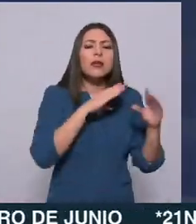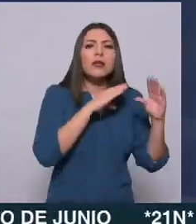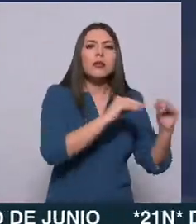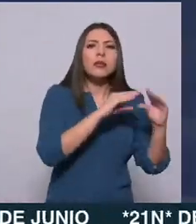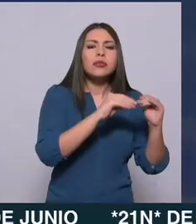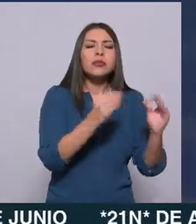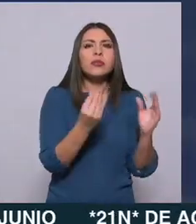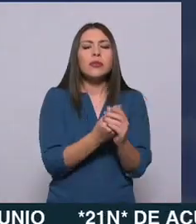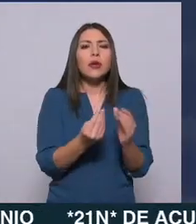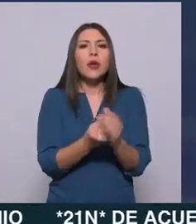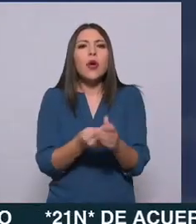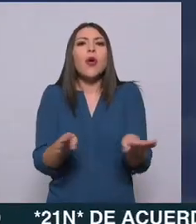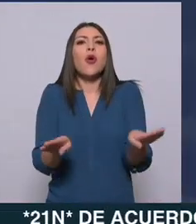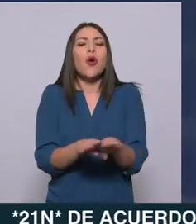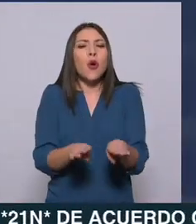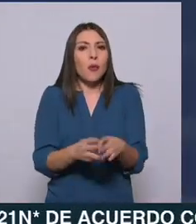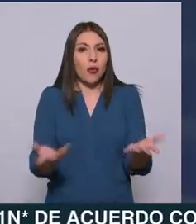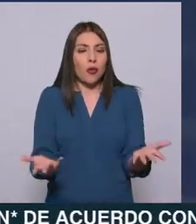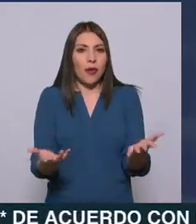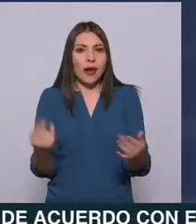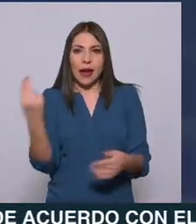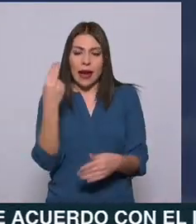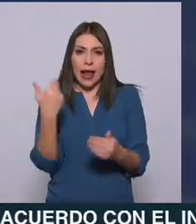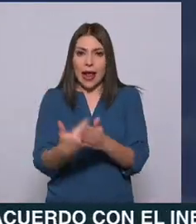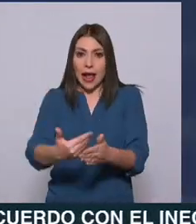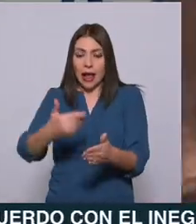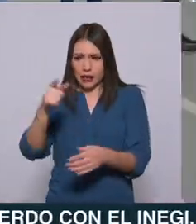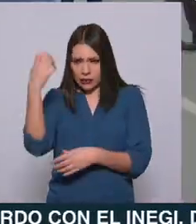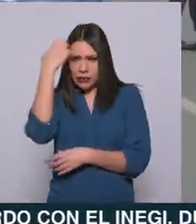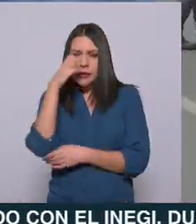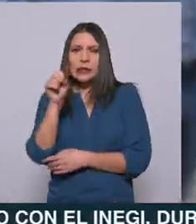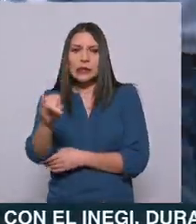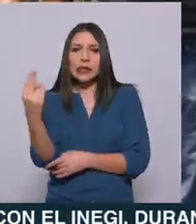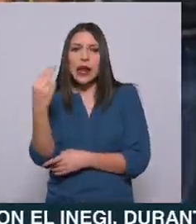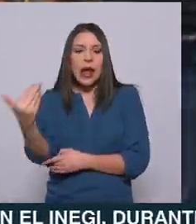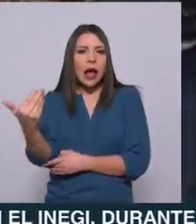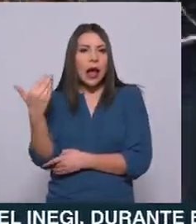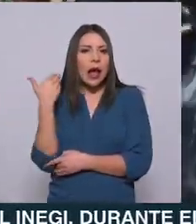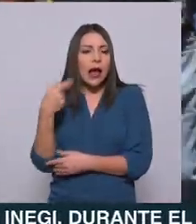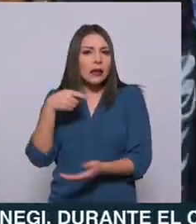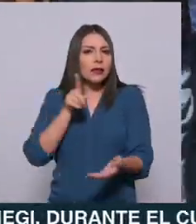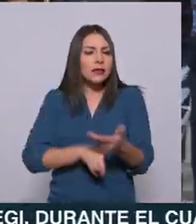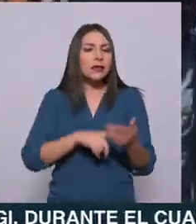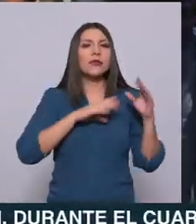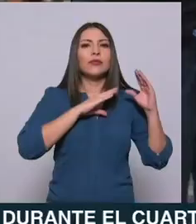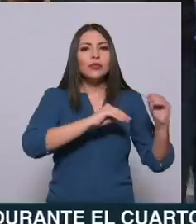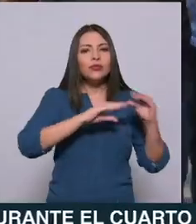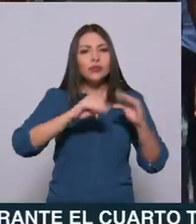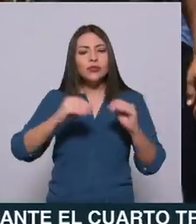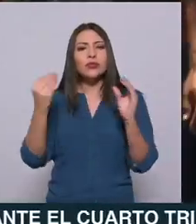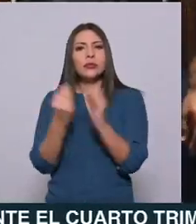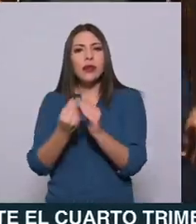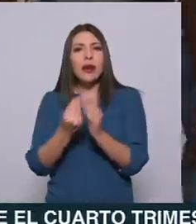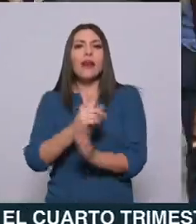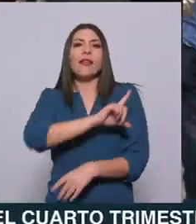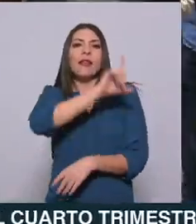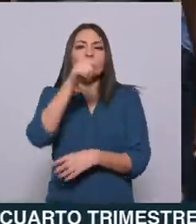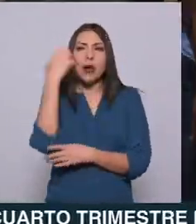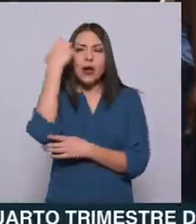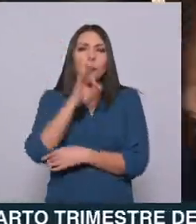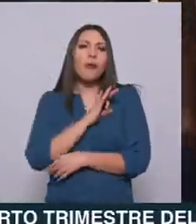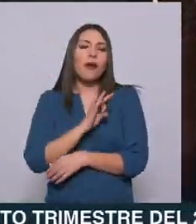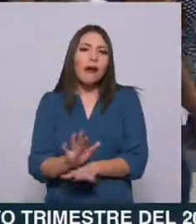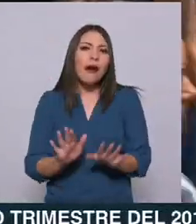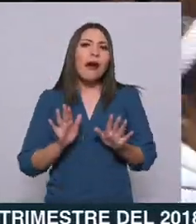los elementos para que puedan desarrollar su trabajo? Es decir, no tenemos capacitación, no tenemos